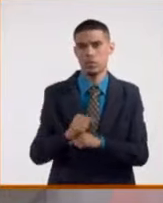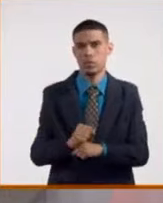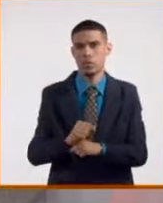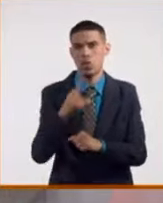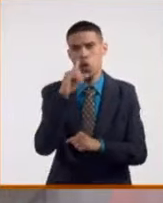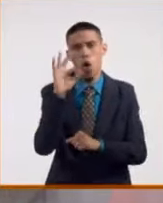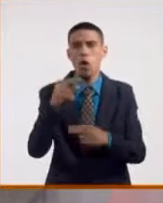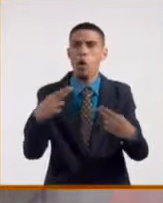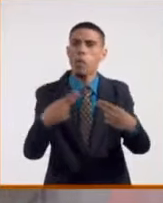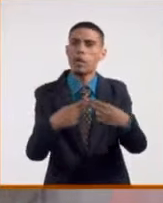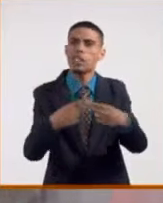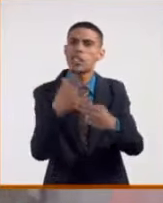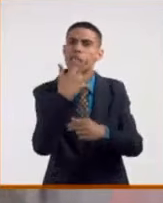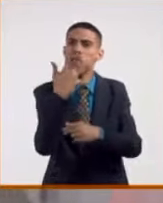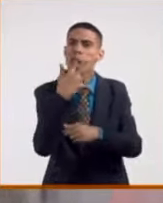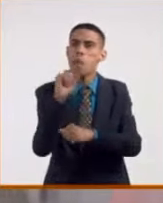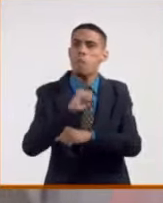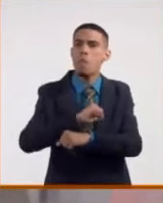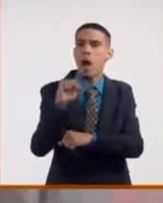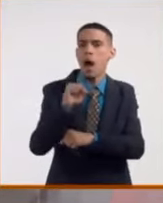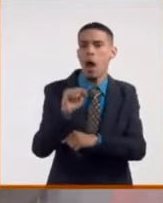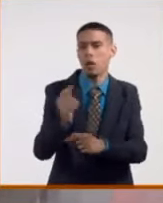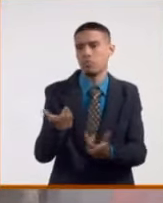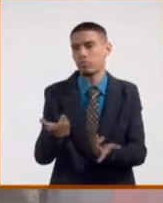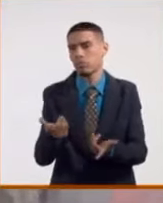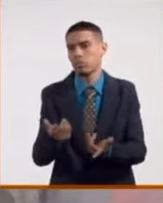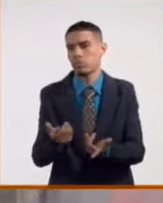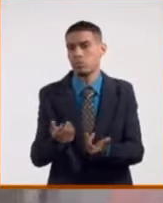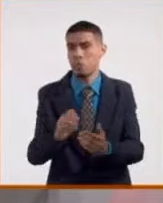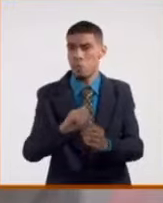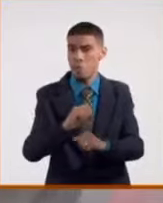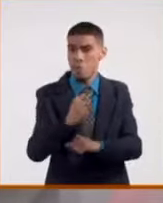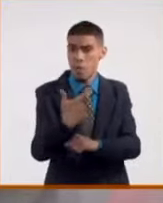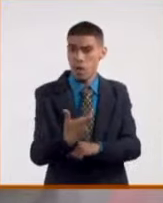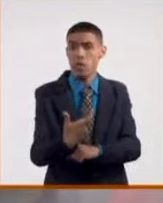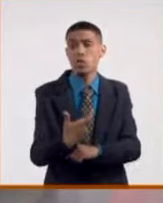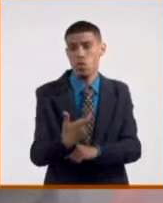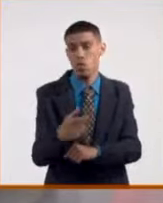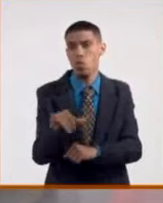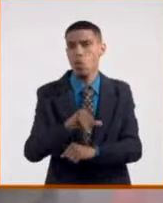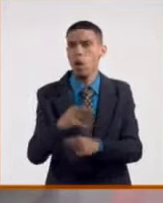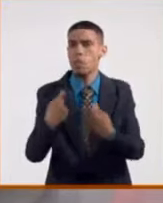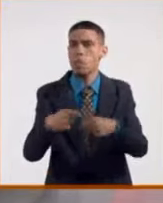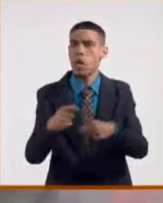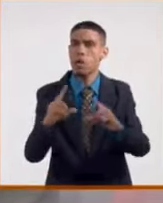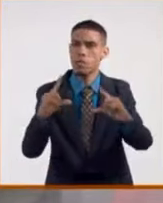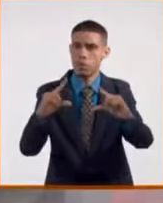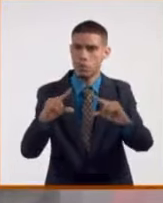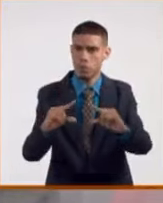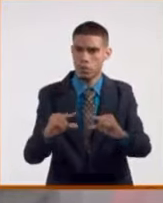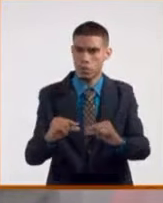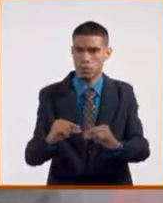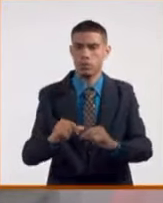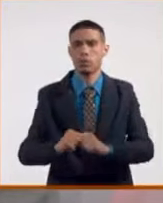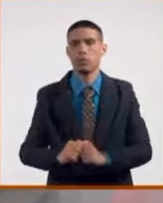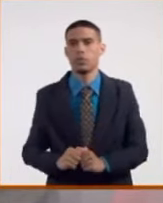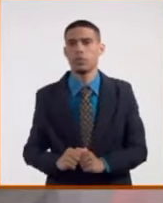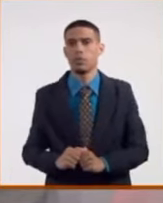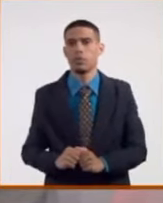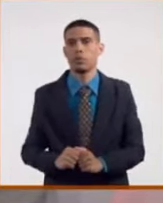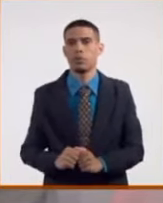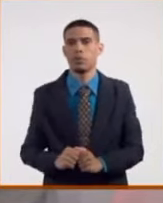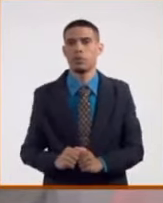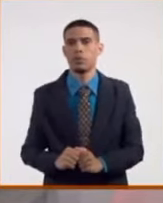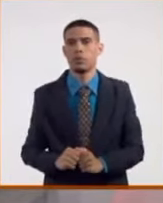mecanismo principal de asignación de recursos en la economía o sea los precios de oferta y demanda que han generado también determinado nivel de distorsiones O sea qué